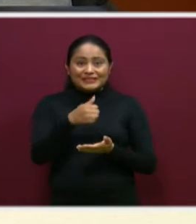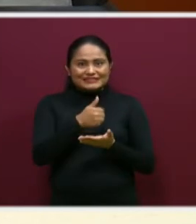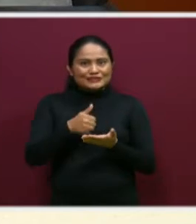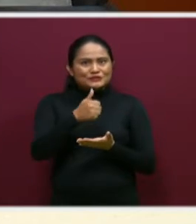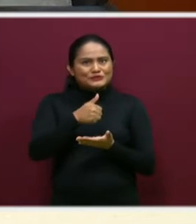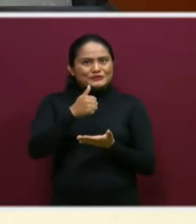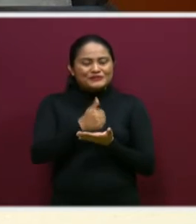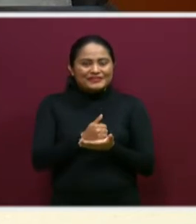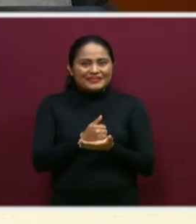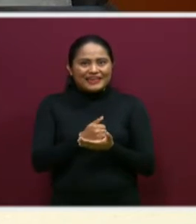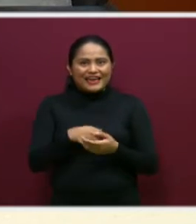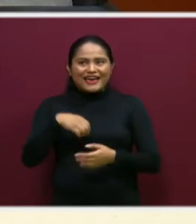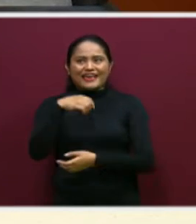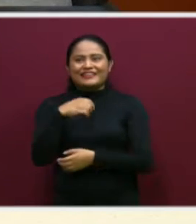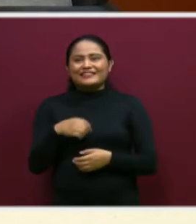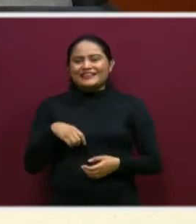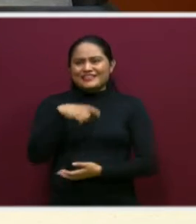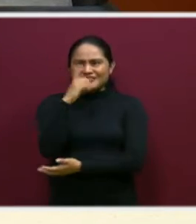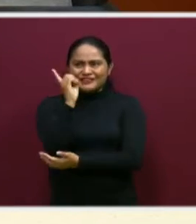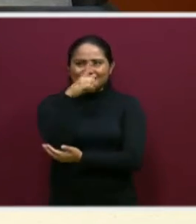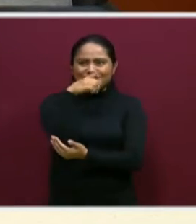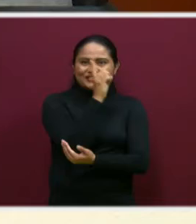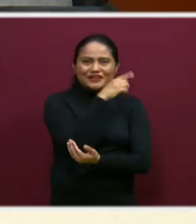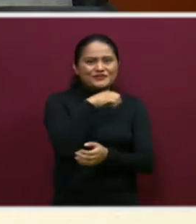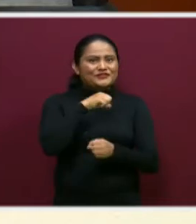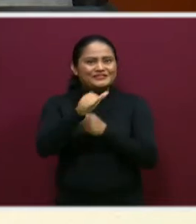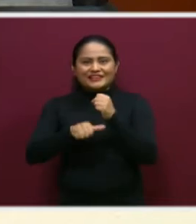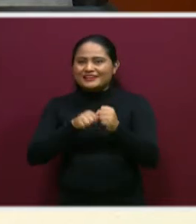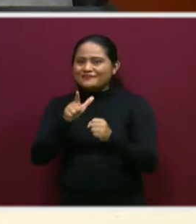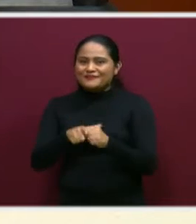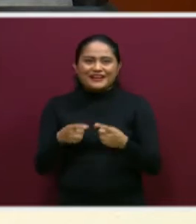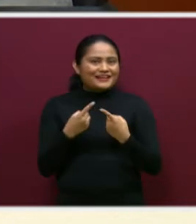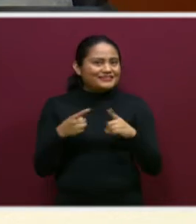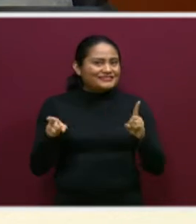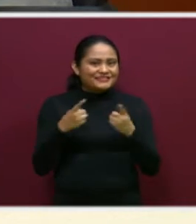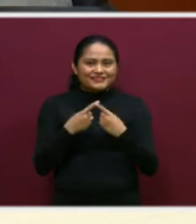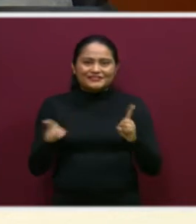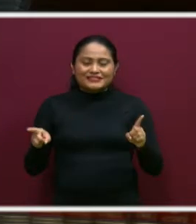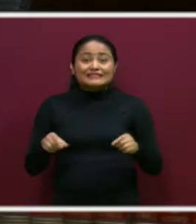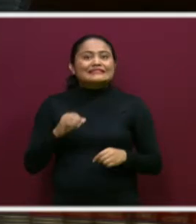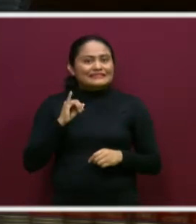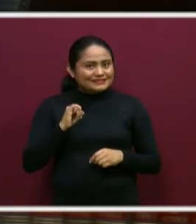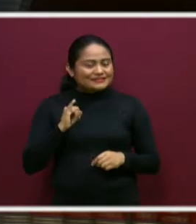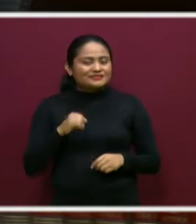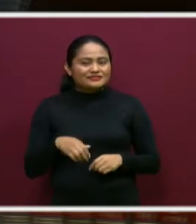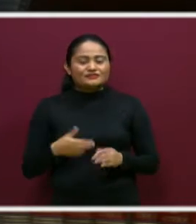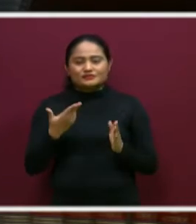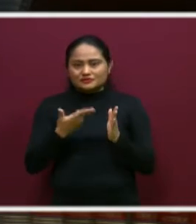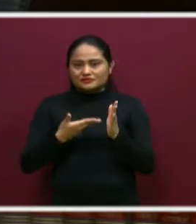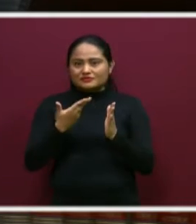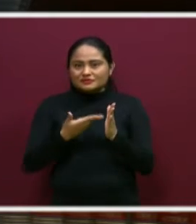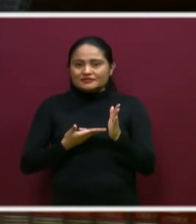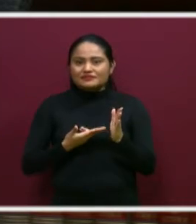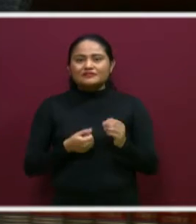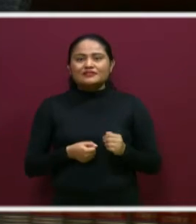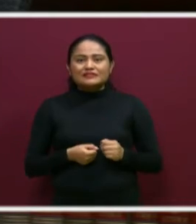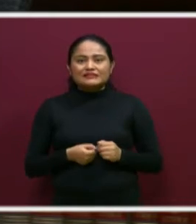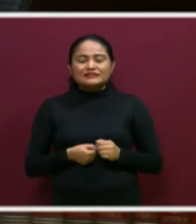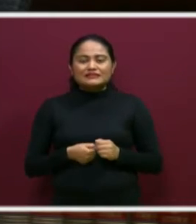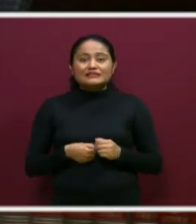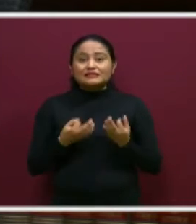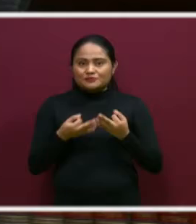eso es fascinante es correcto sí y este taller va completamente enfocado a que los niños aprendan a hacer esto desde su casa